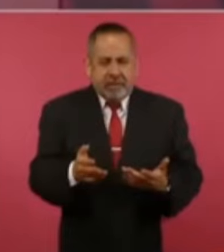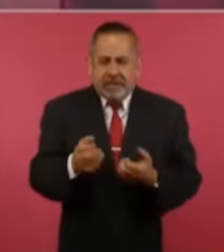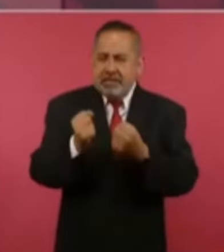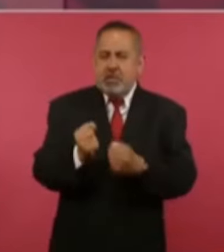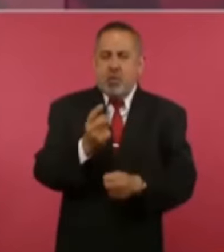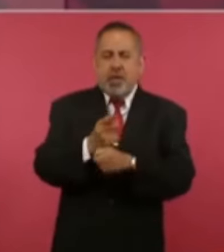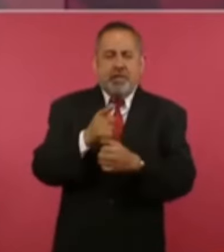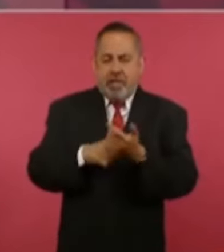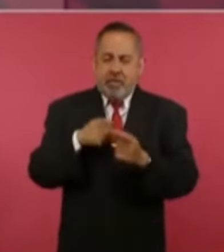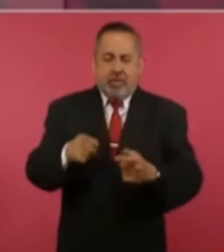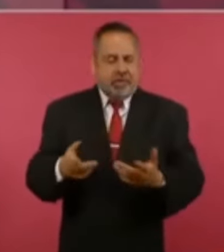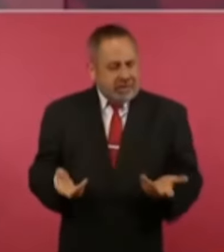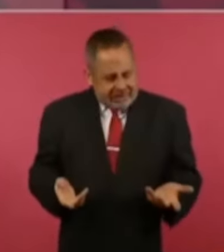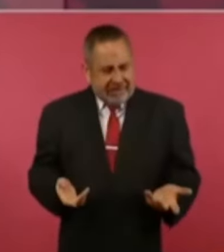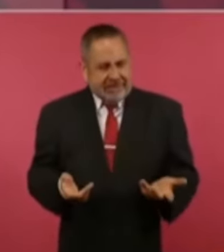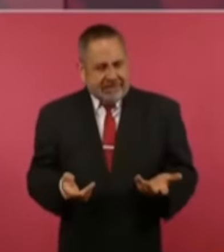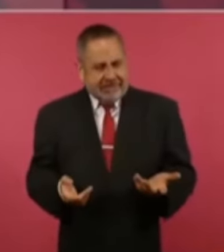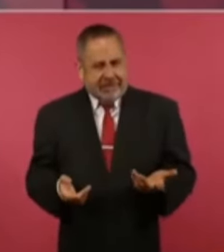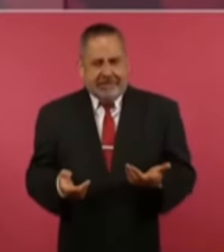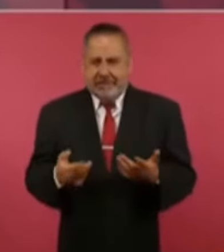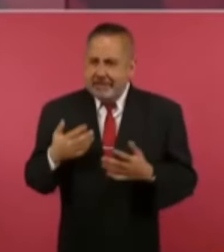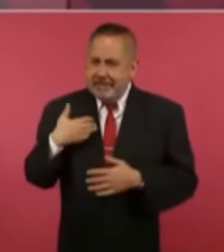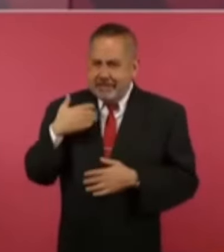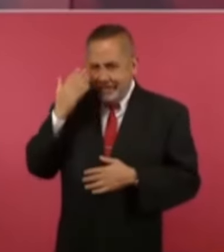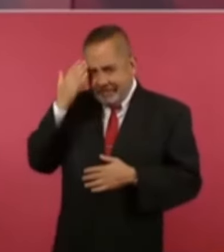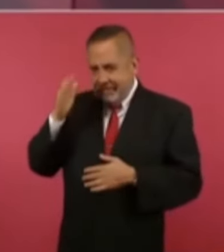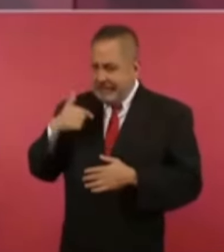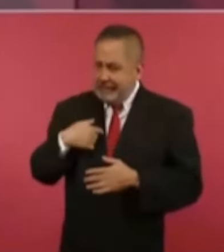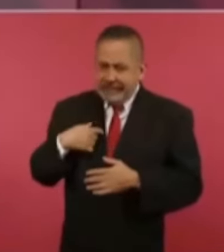seguridad? Que no sé todavía